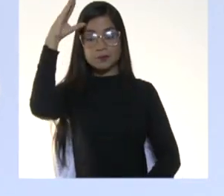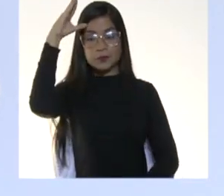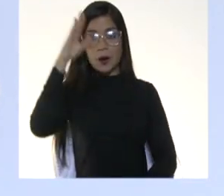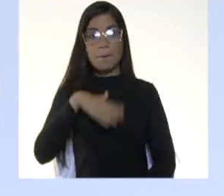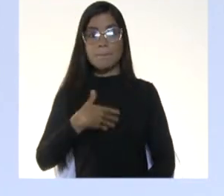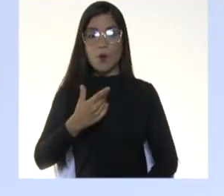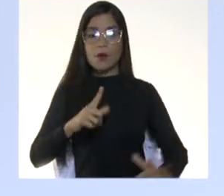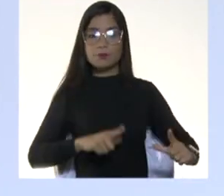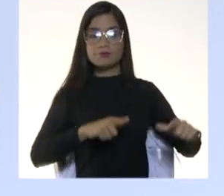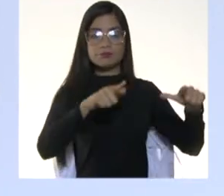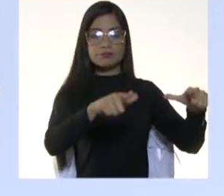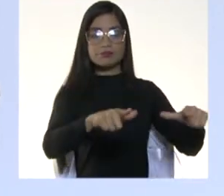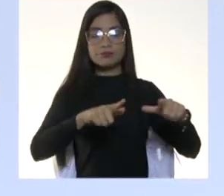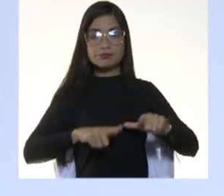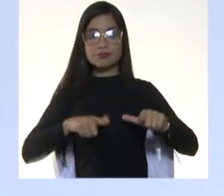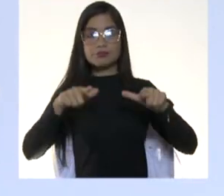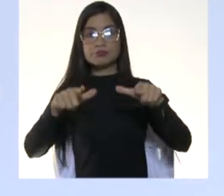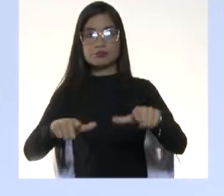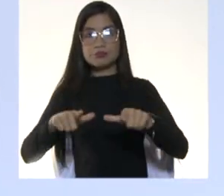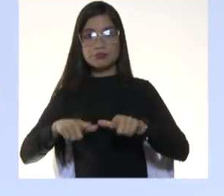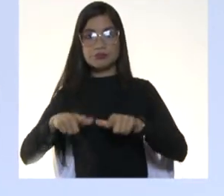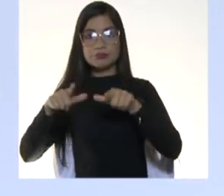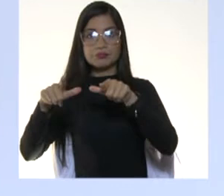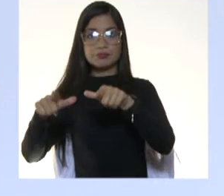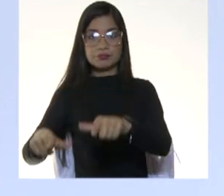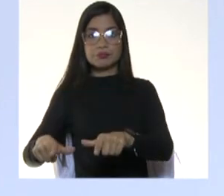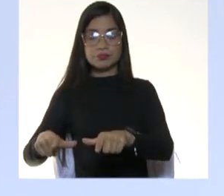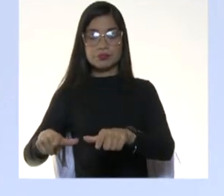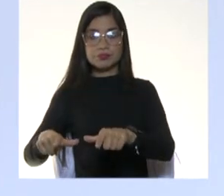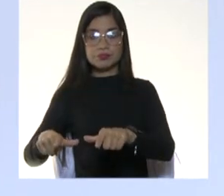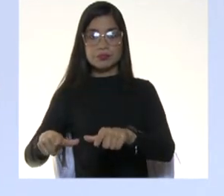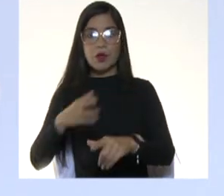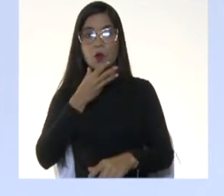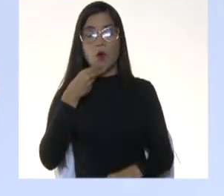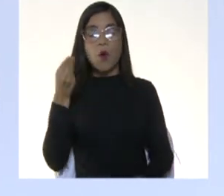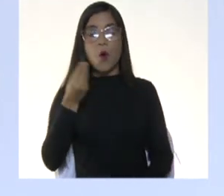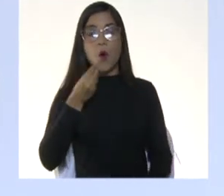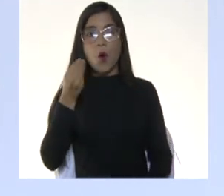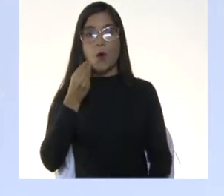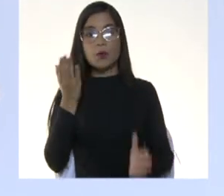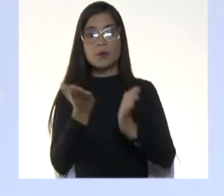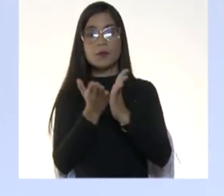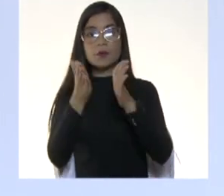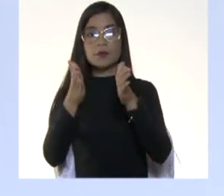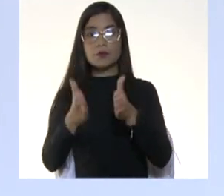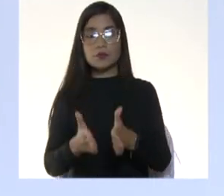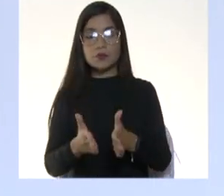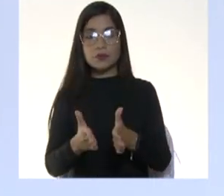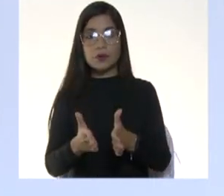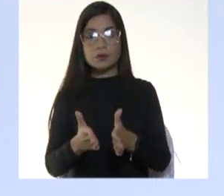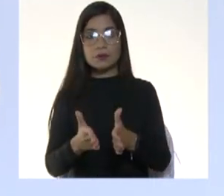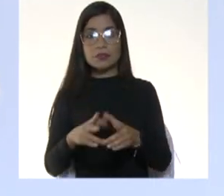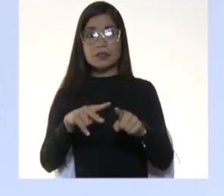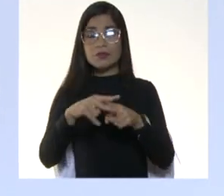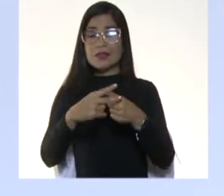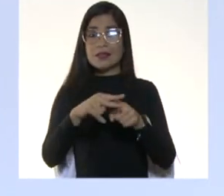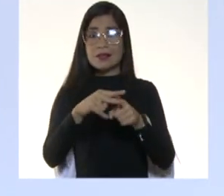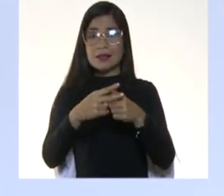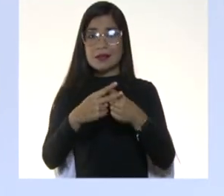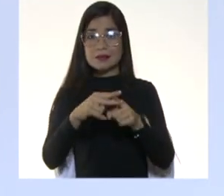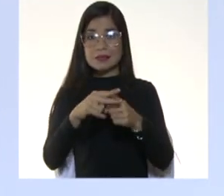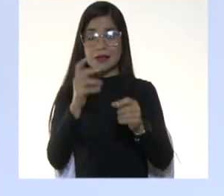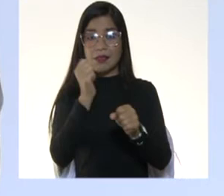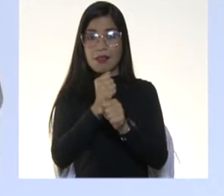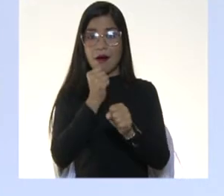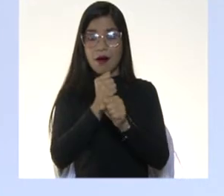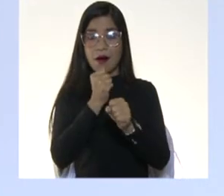poder aguas abajo certificar a nuestros muchachos de media general y media técnica. Esos talleres laborales deben llegar a media general. Esa escuela